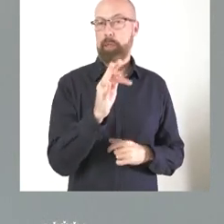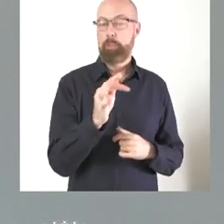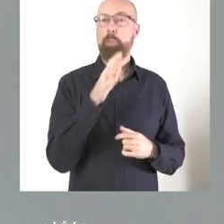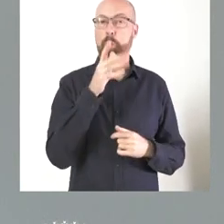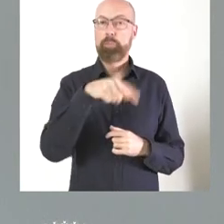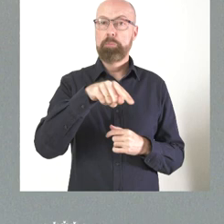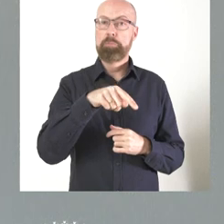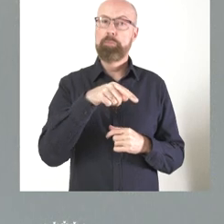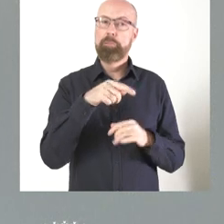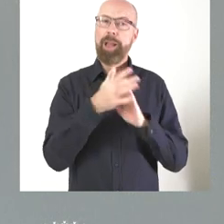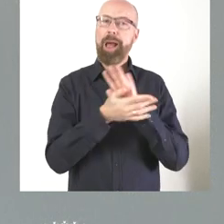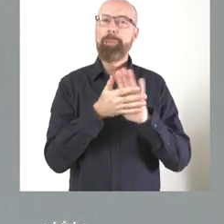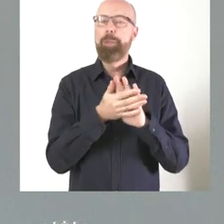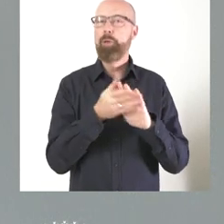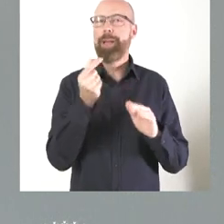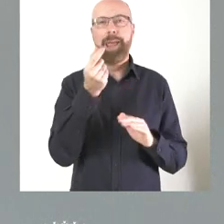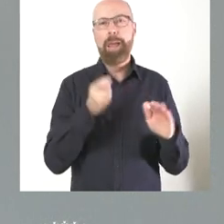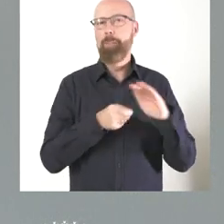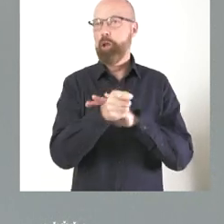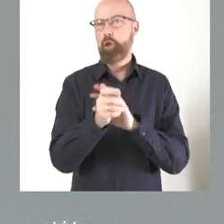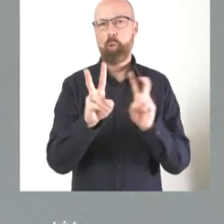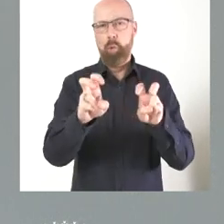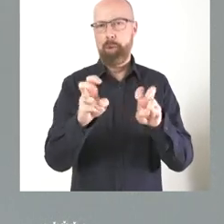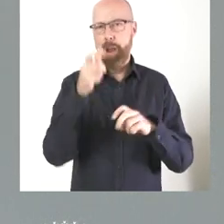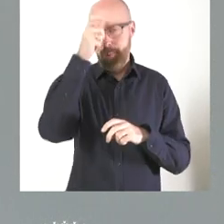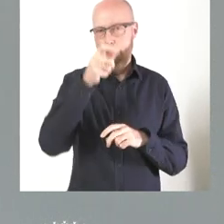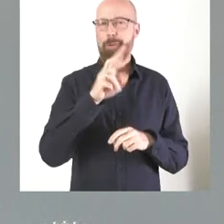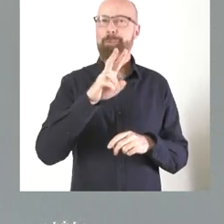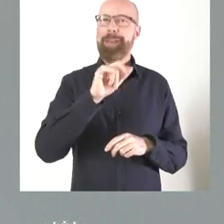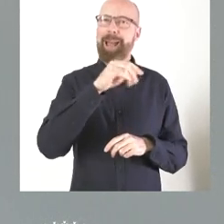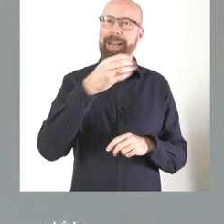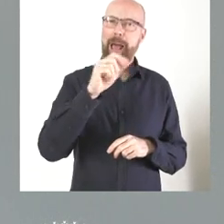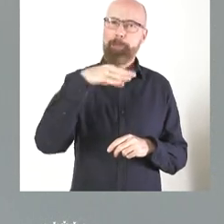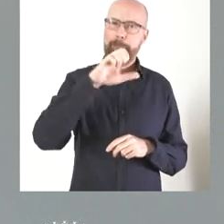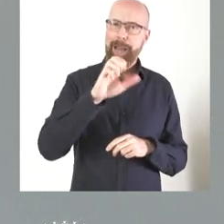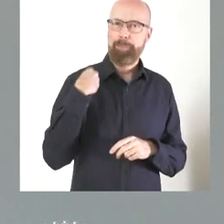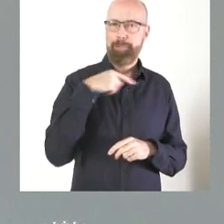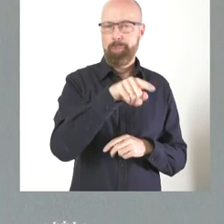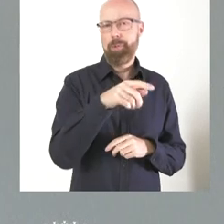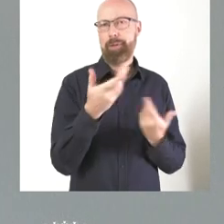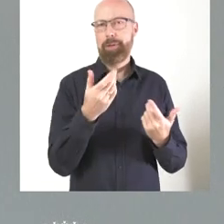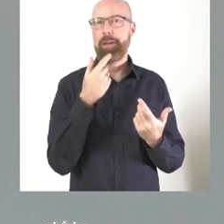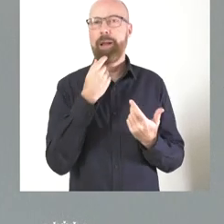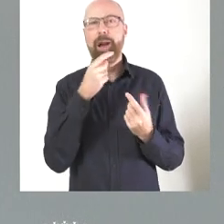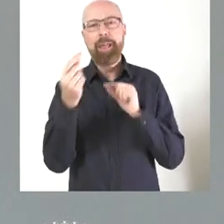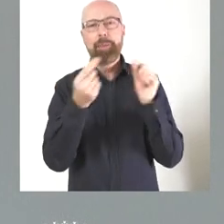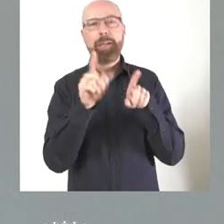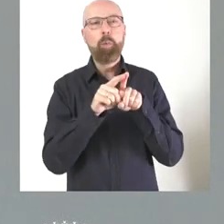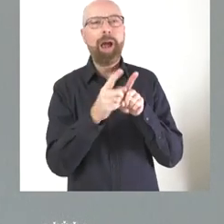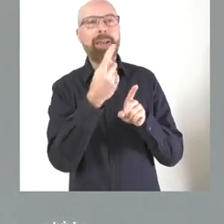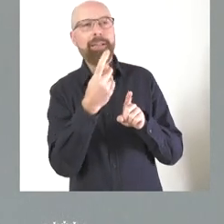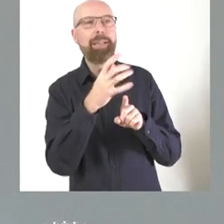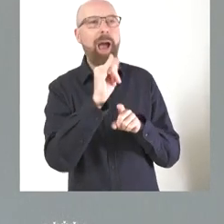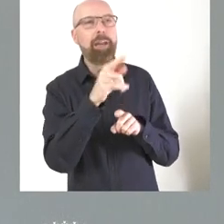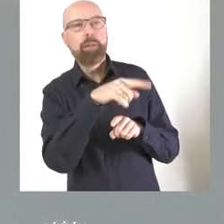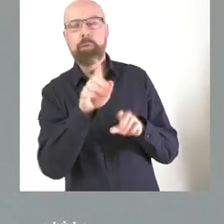hablando de una nueva inversión en Villa quilambre y una nueva inversión donde ya no debatimos sobre la necesidad de que haya o no sino sobre el contenido de la misma y aprovechando